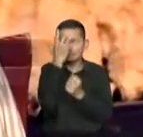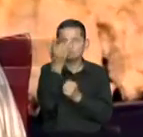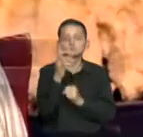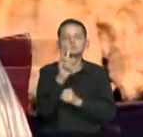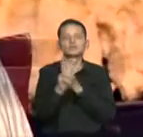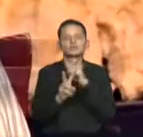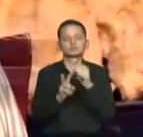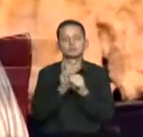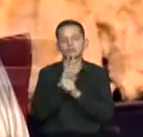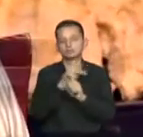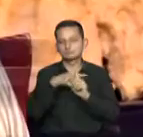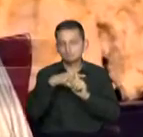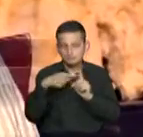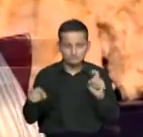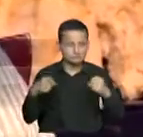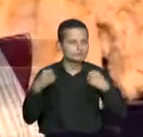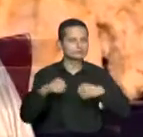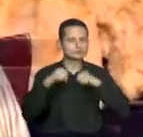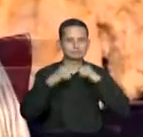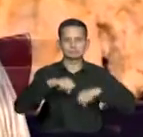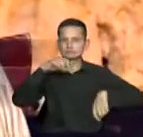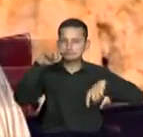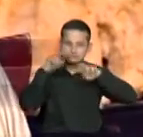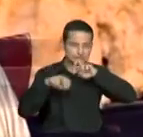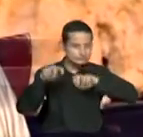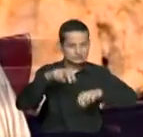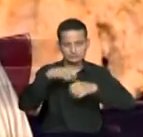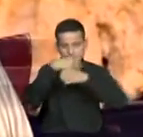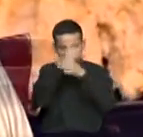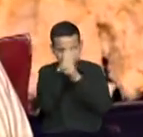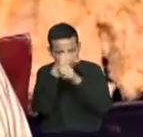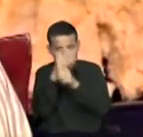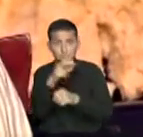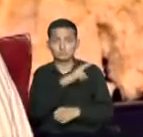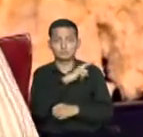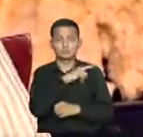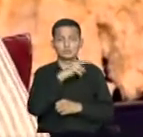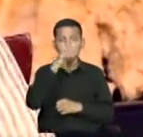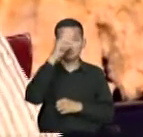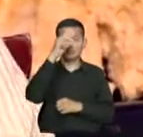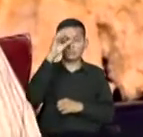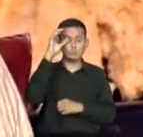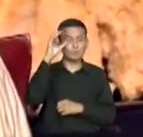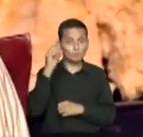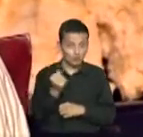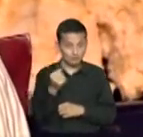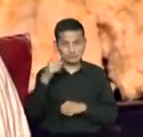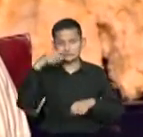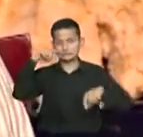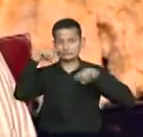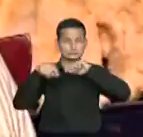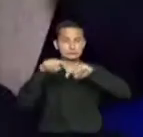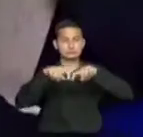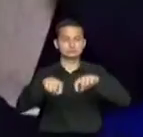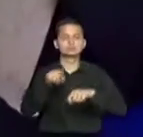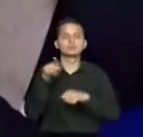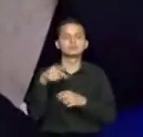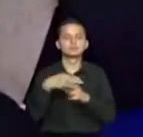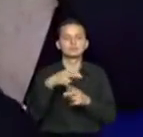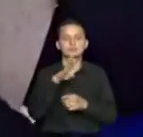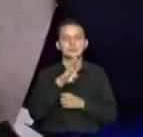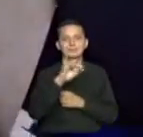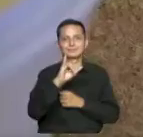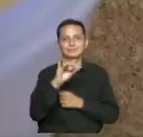esfuerzo, de análisis, de trabajar en un laboratorio de la Universidad de Cuenca, hasta obtener lo que denominamos la bioespuma, ya